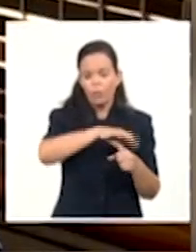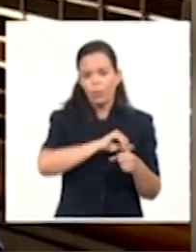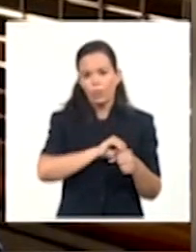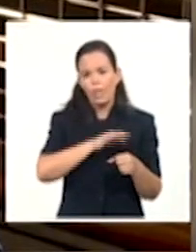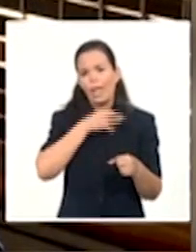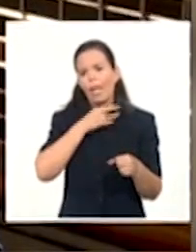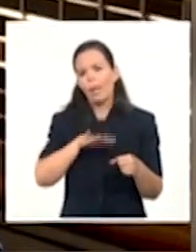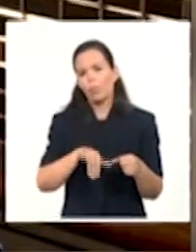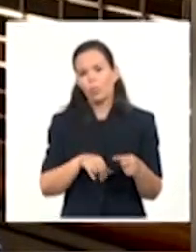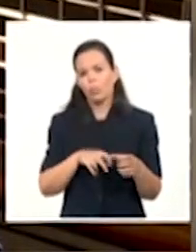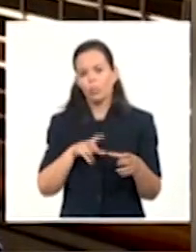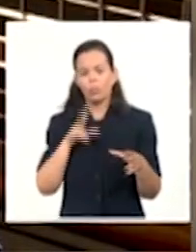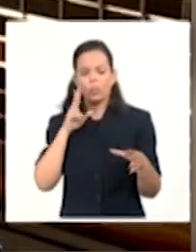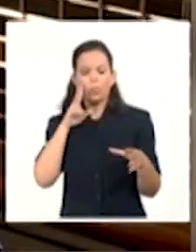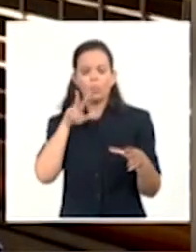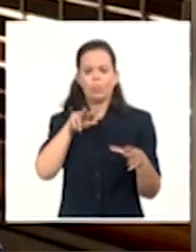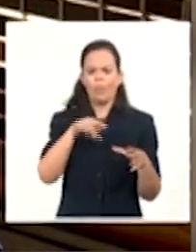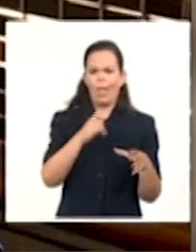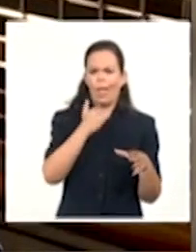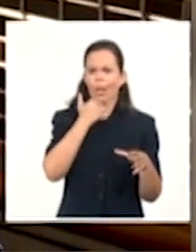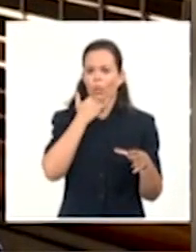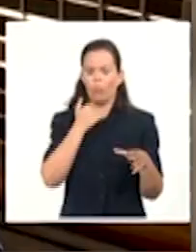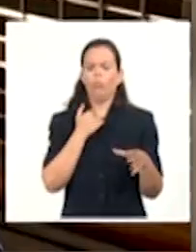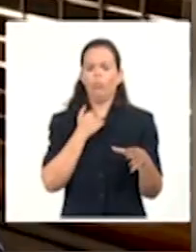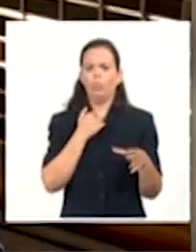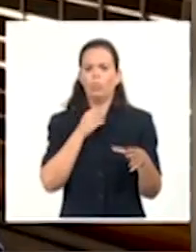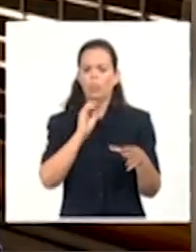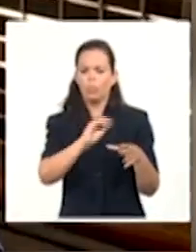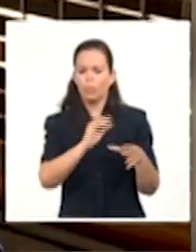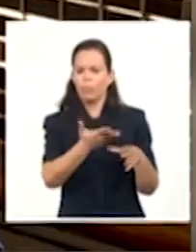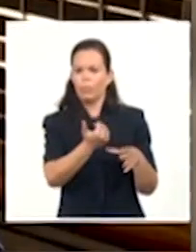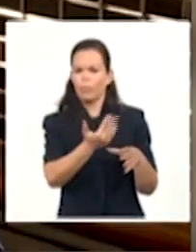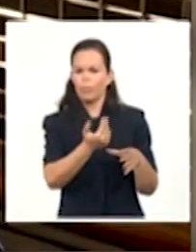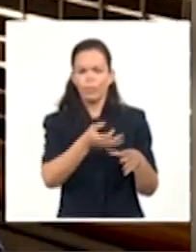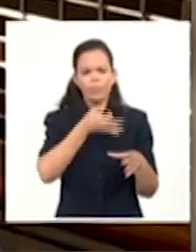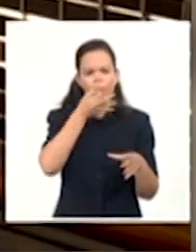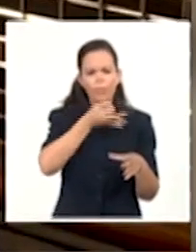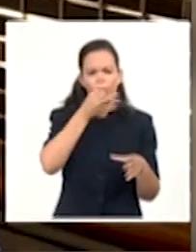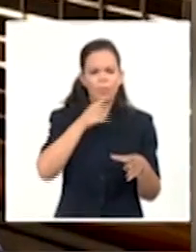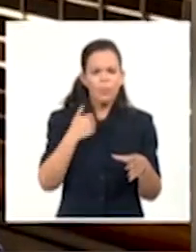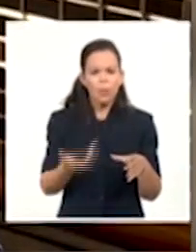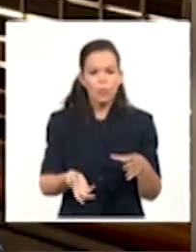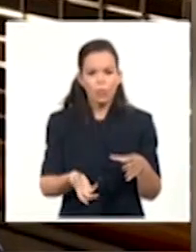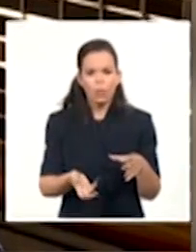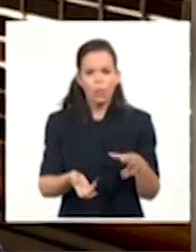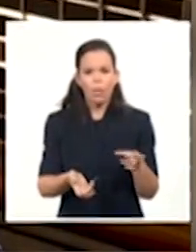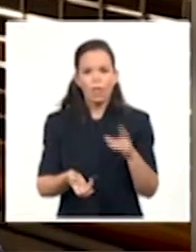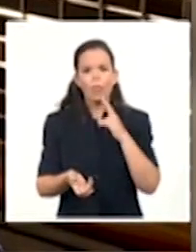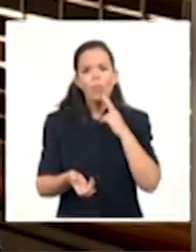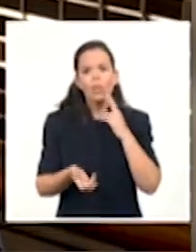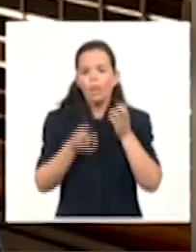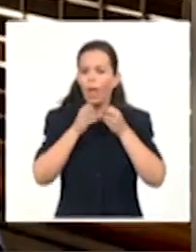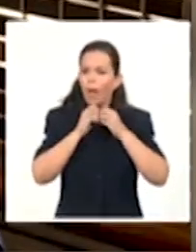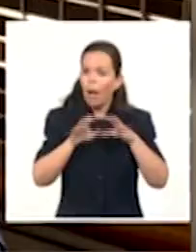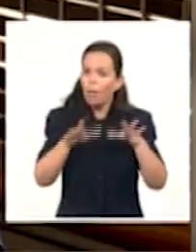te llamaba a contar, cuando tú le explicabas lo que te había pasado y le decías la verdad, eso ya no había